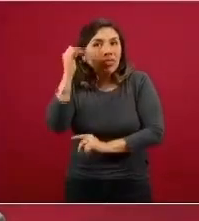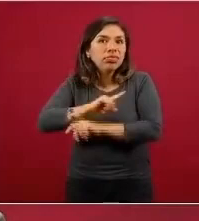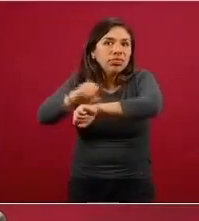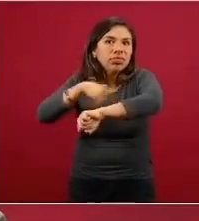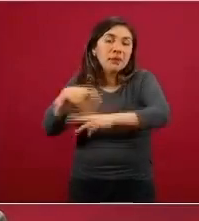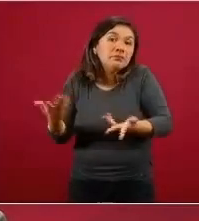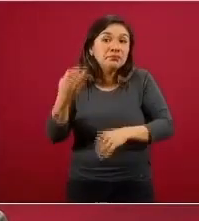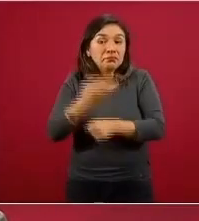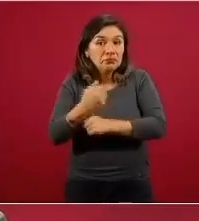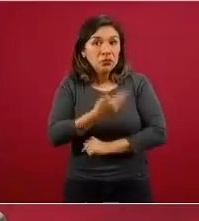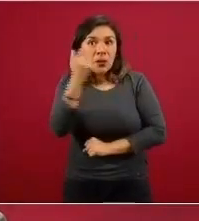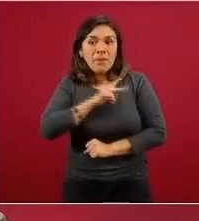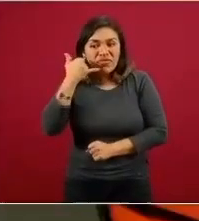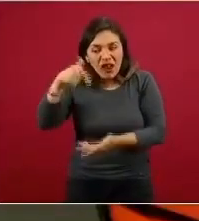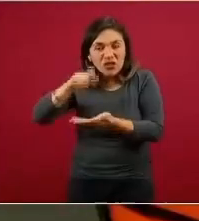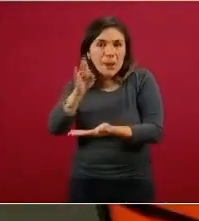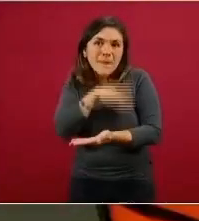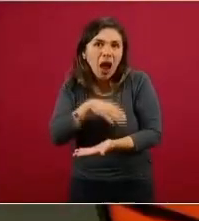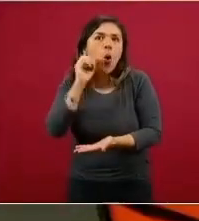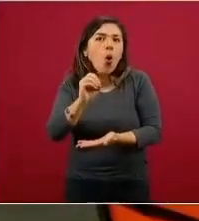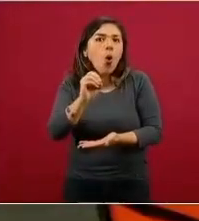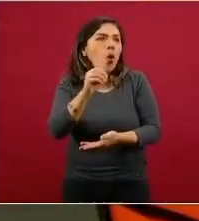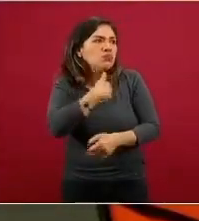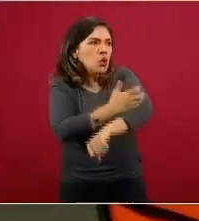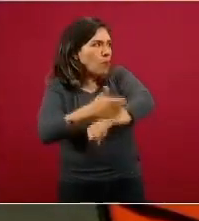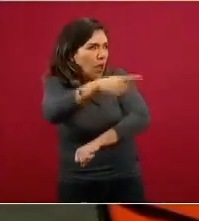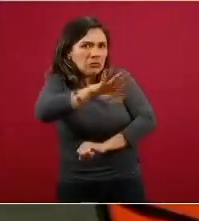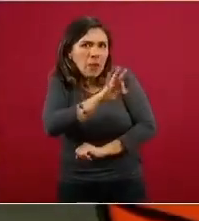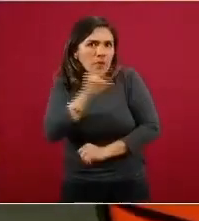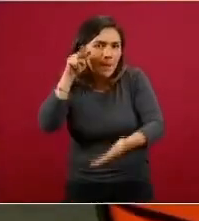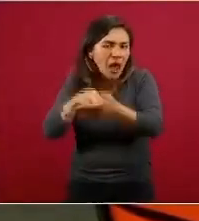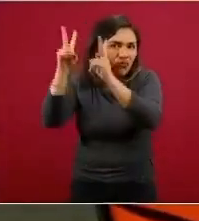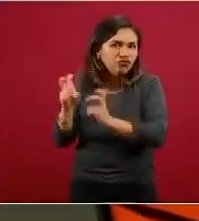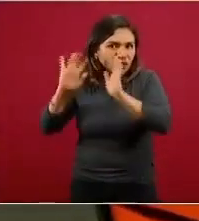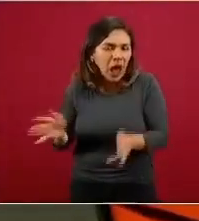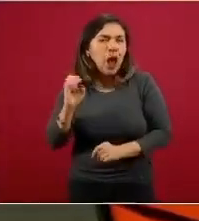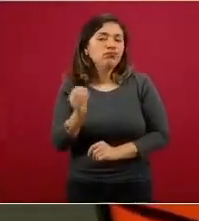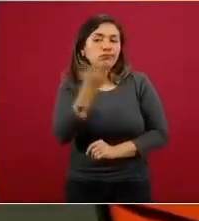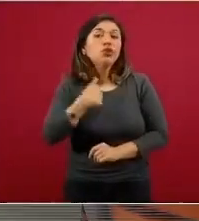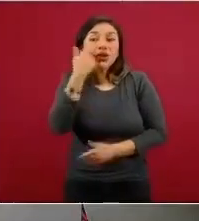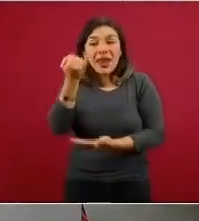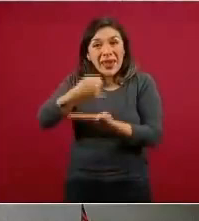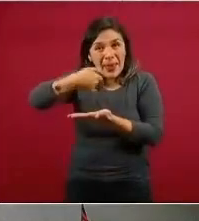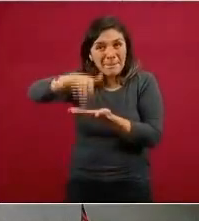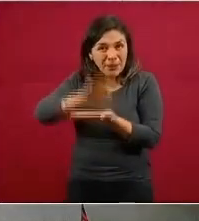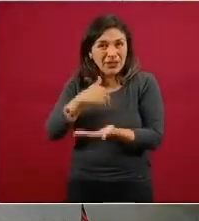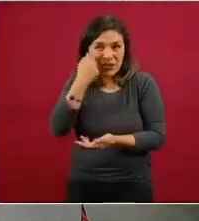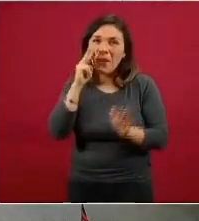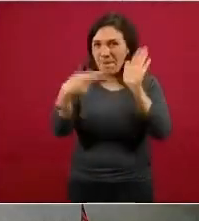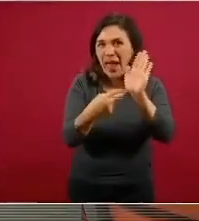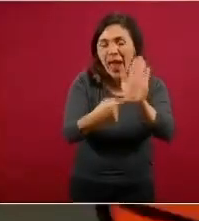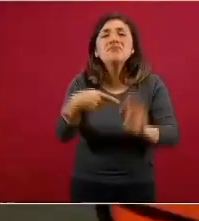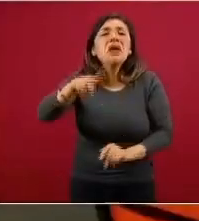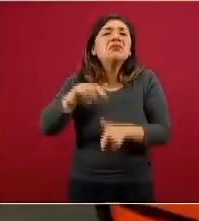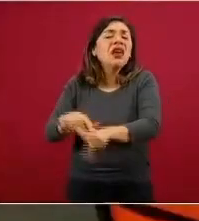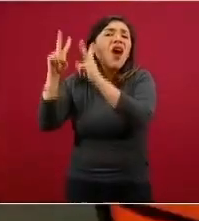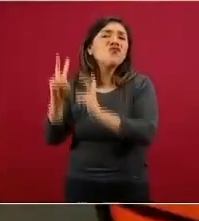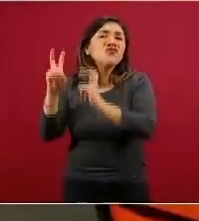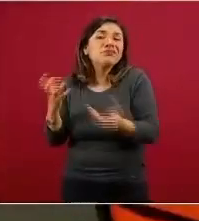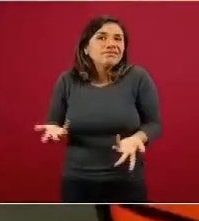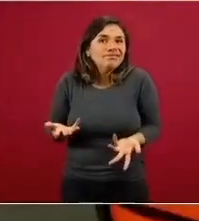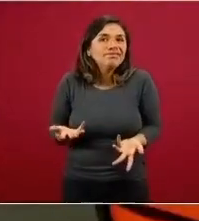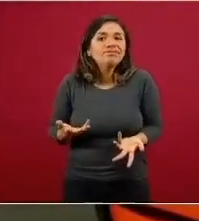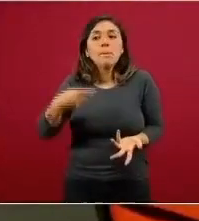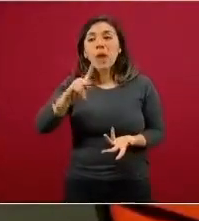Entonces no sé si sea mi celular o no sé si alguno de los compañeros también ya lo pudo haber descargado. Y lo quería imprimir y enseñárselo, pero bueno, se sigue descargando.